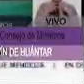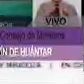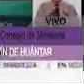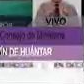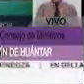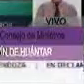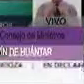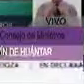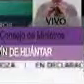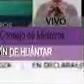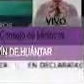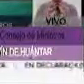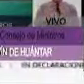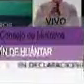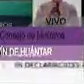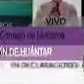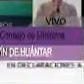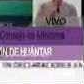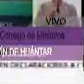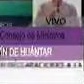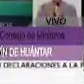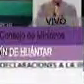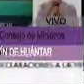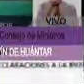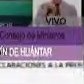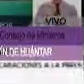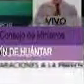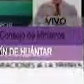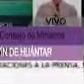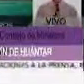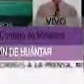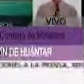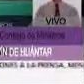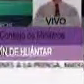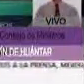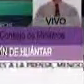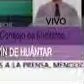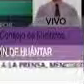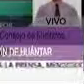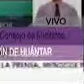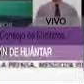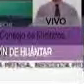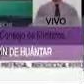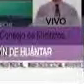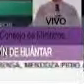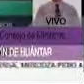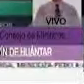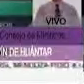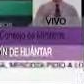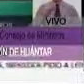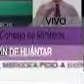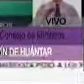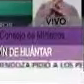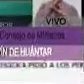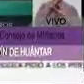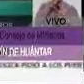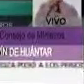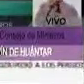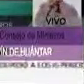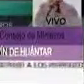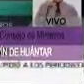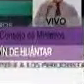que se continúe una férrea defensa del Perú en este caso. Premier, la señora Gloria Cano ha adelantado